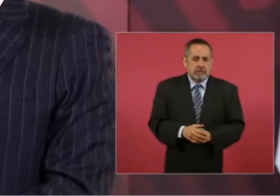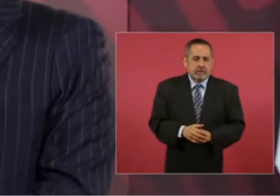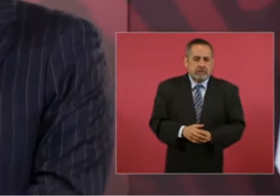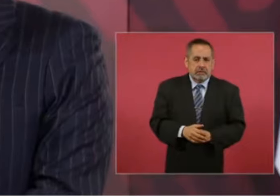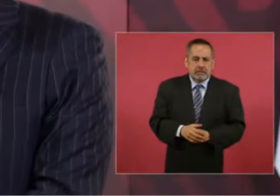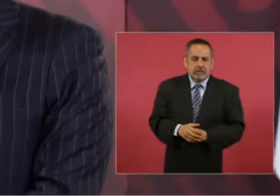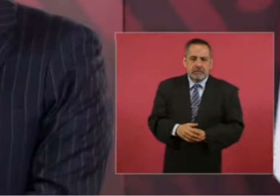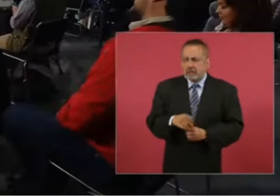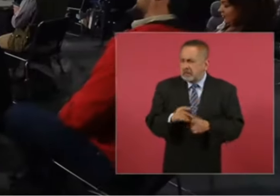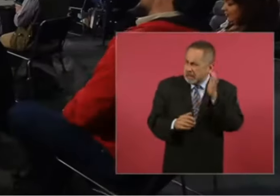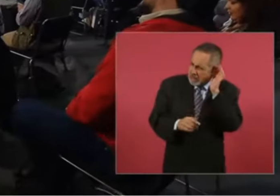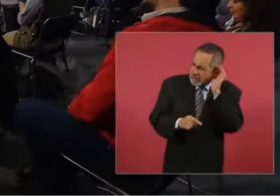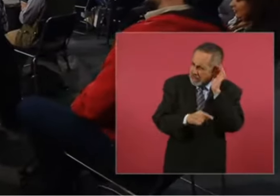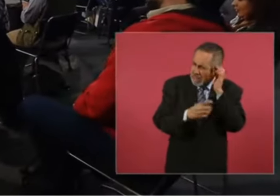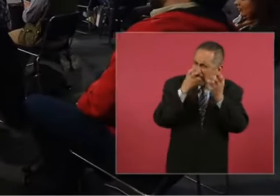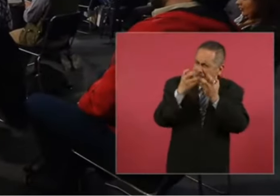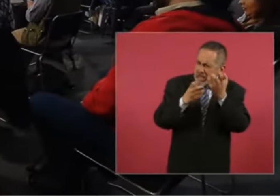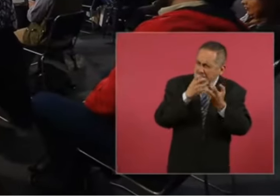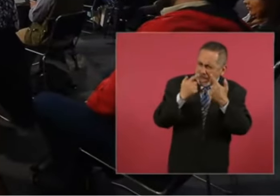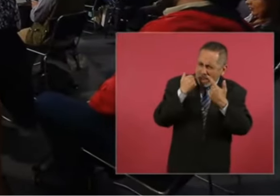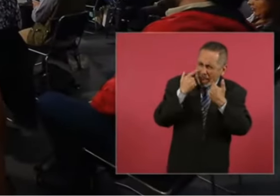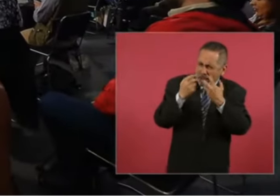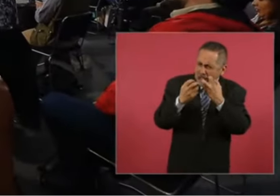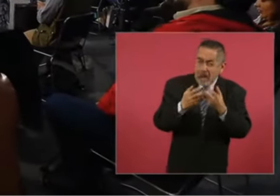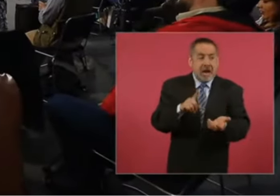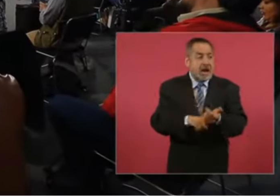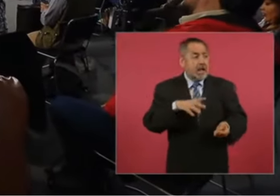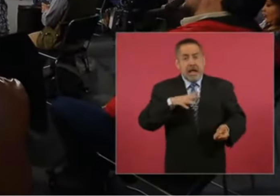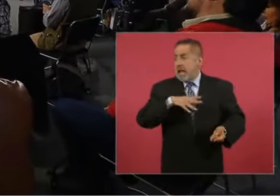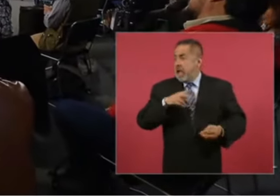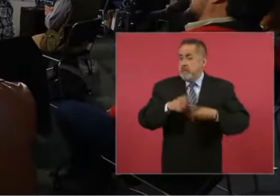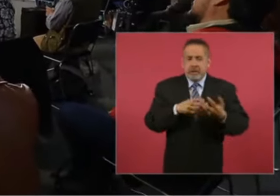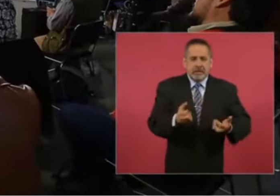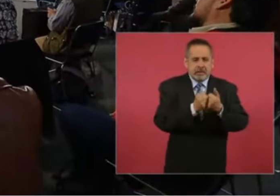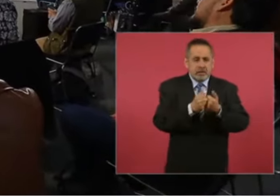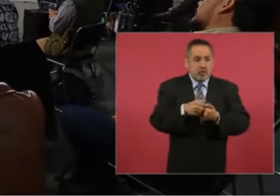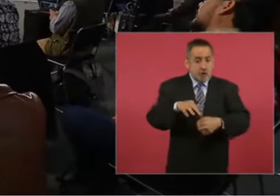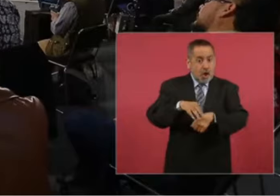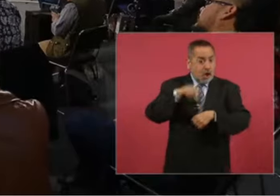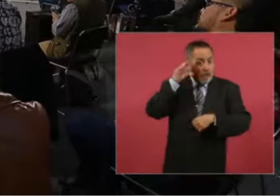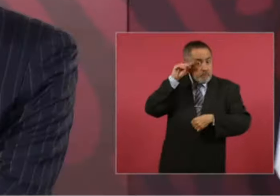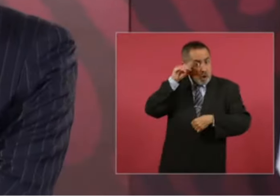que se escuchaba a la niña, todo esto en transmisión